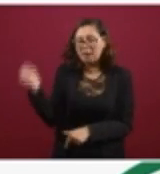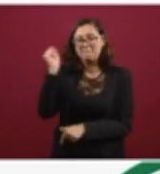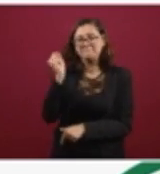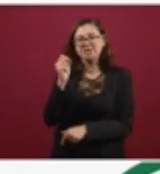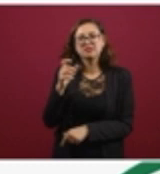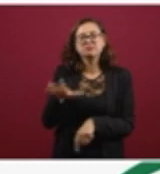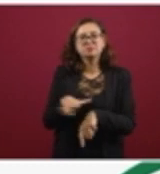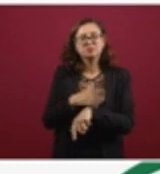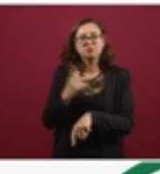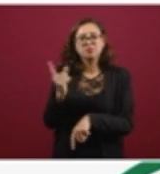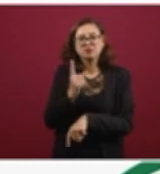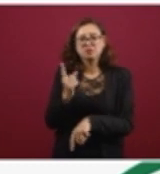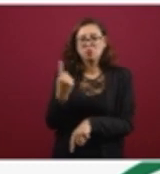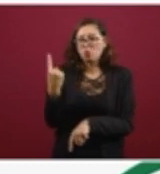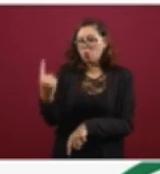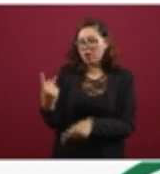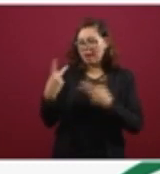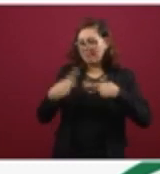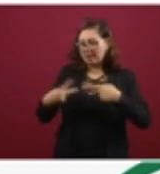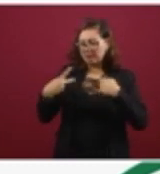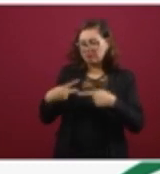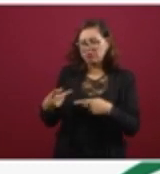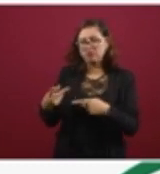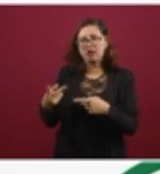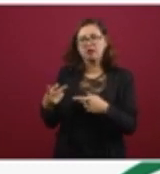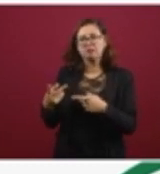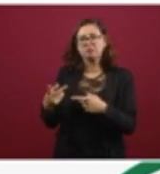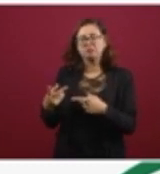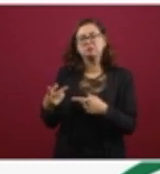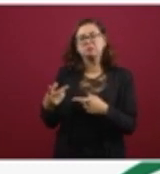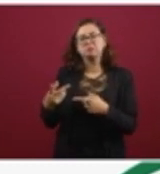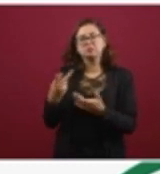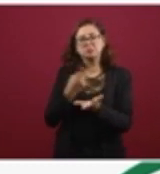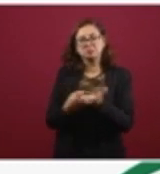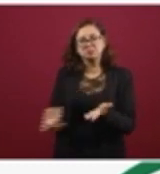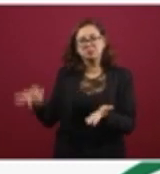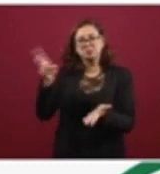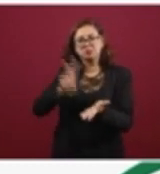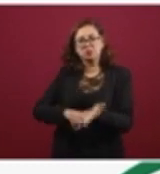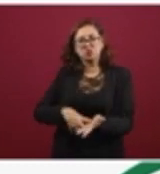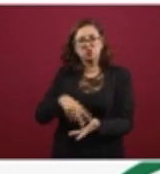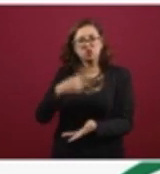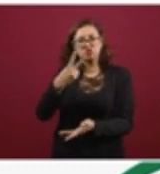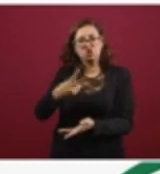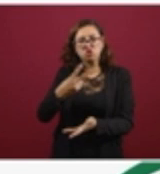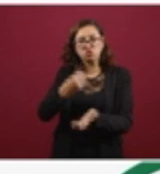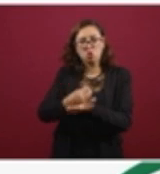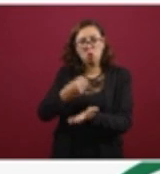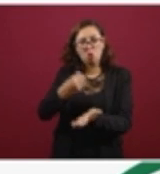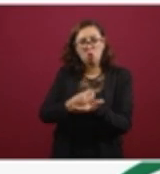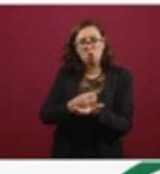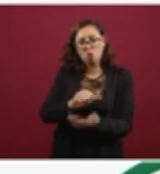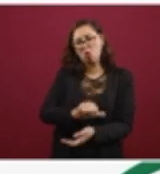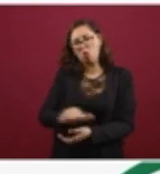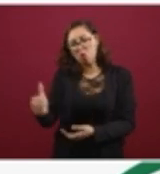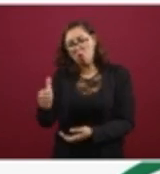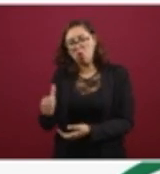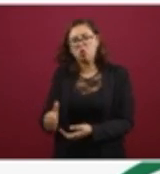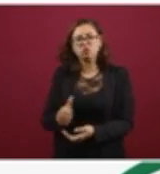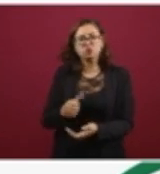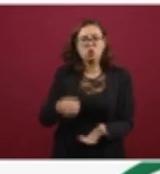tuvieron unos el honor de obtener más de un oro y otros obtuvieron los